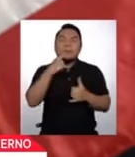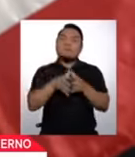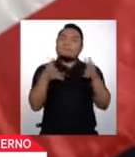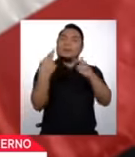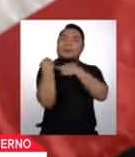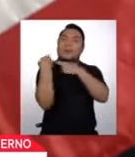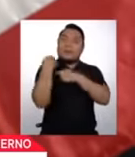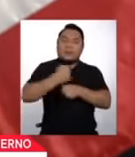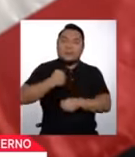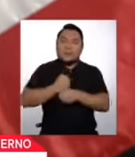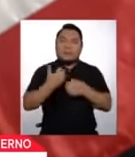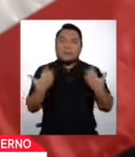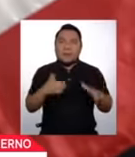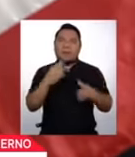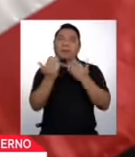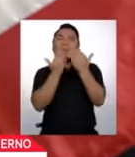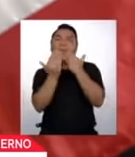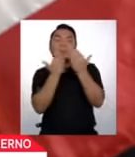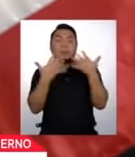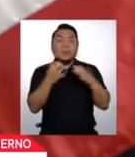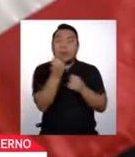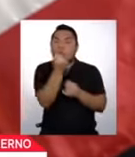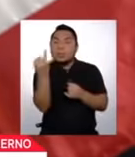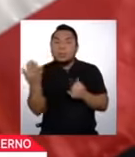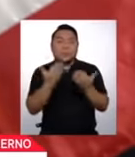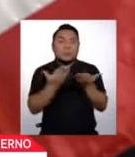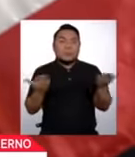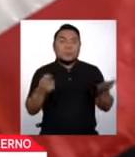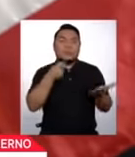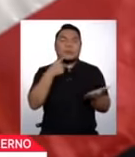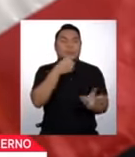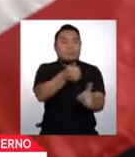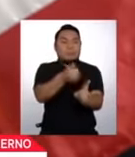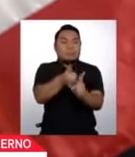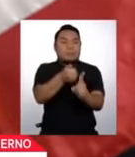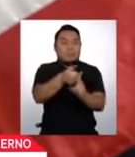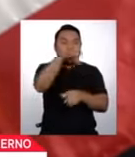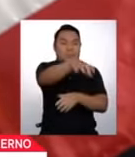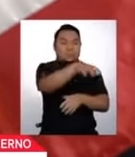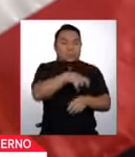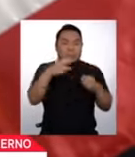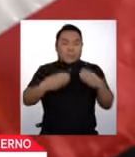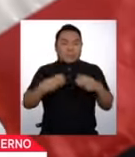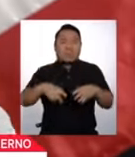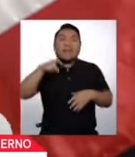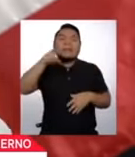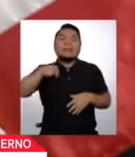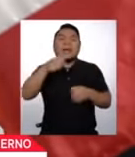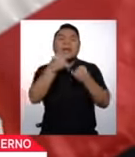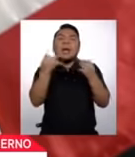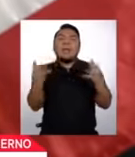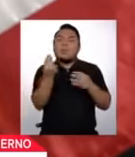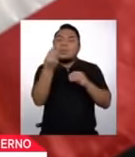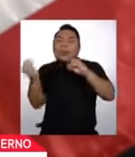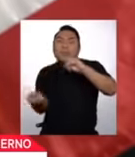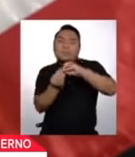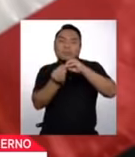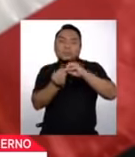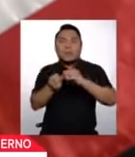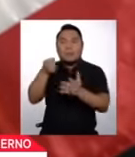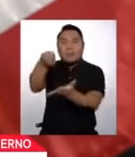tarea. Hemos conversado que en algunos casos la autoridad local podría requerir algún presupuesto adicional para